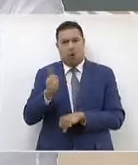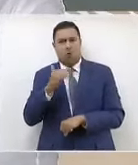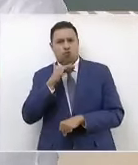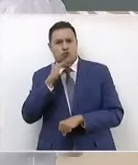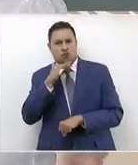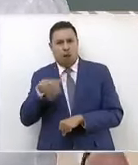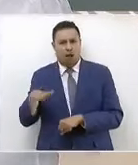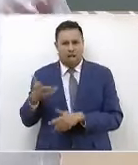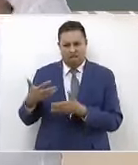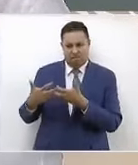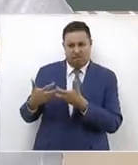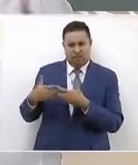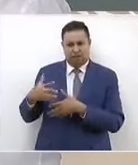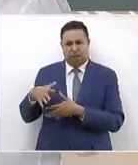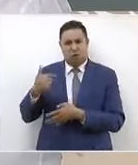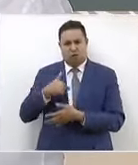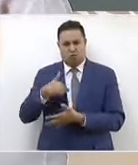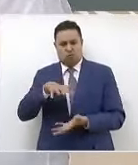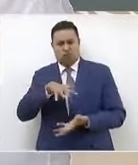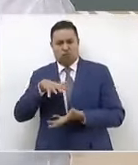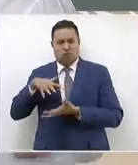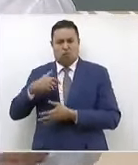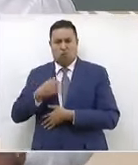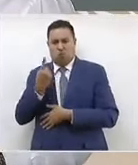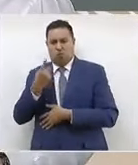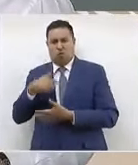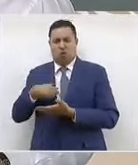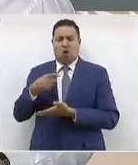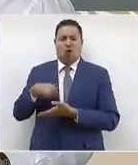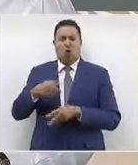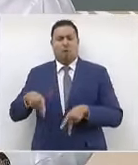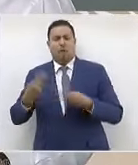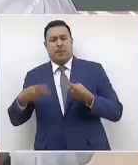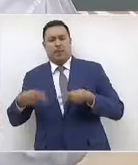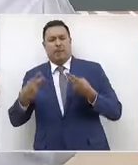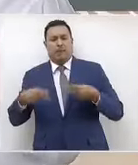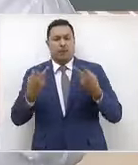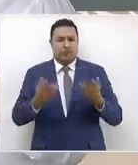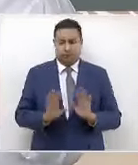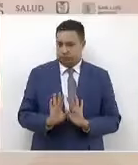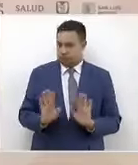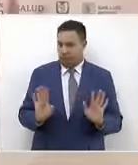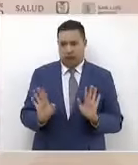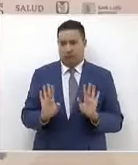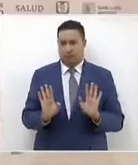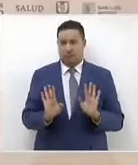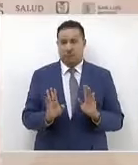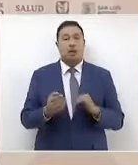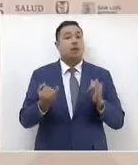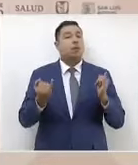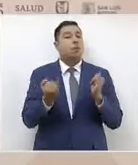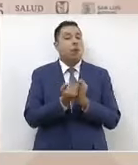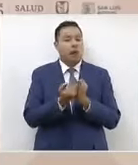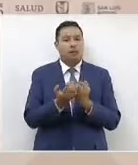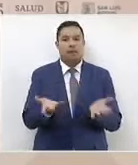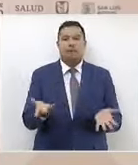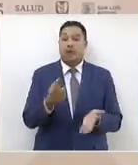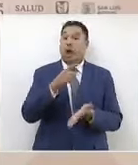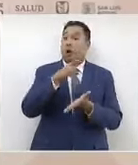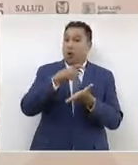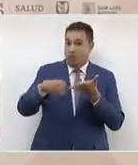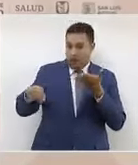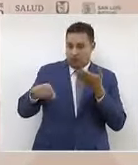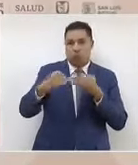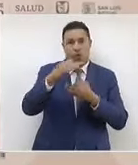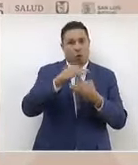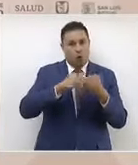empresa acapare las compras. Y ya compramos